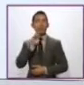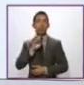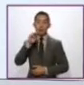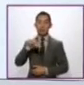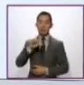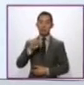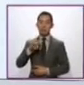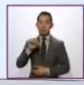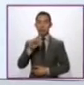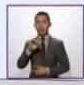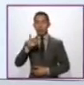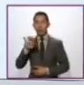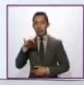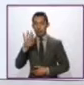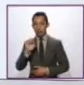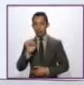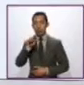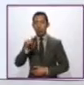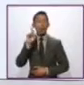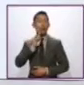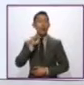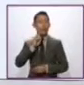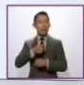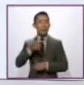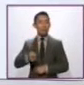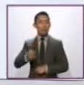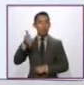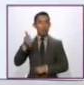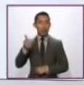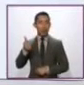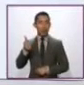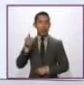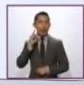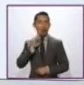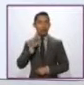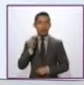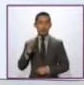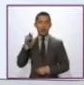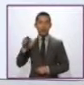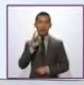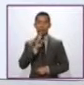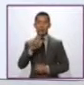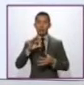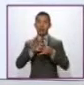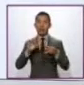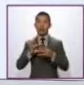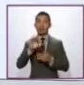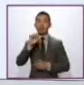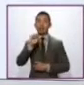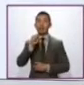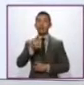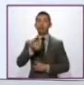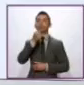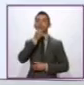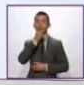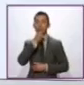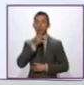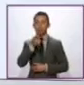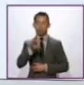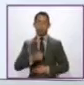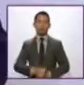Ibarra Silva. Es la primera en usar su derecho de réplica. Tiene hasta 60 segundos, candidata.